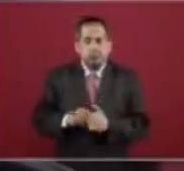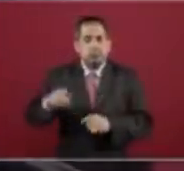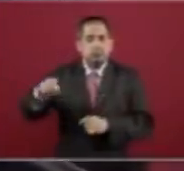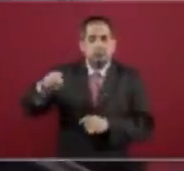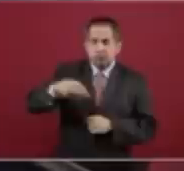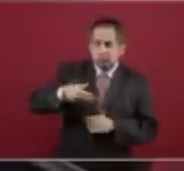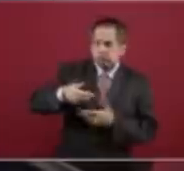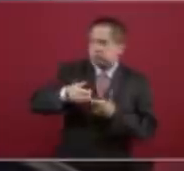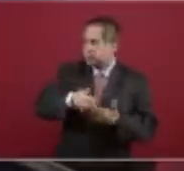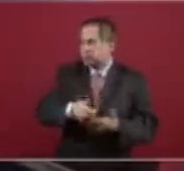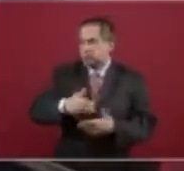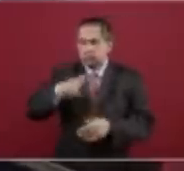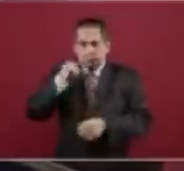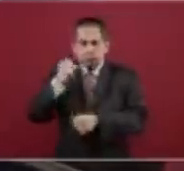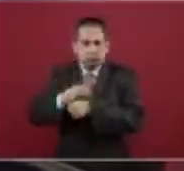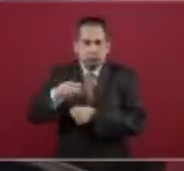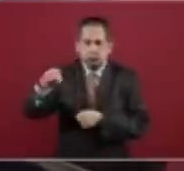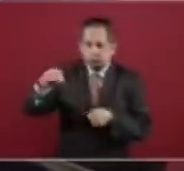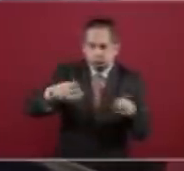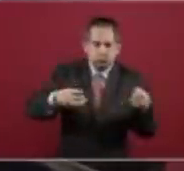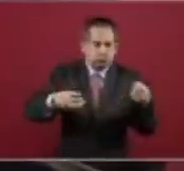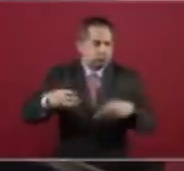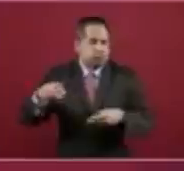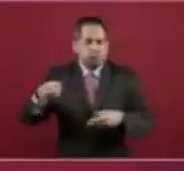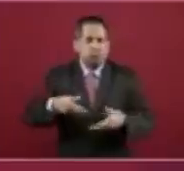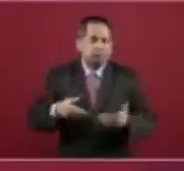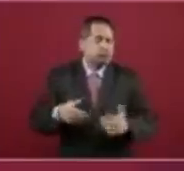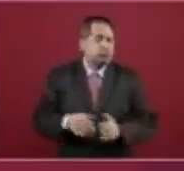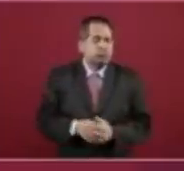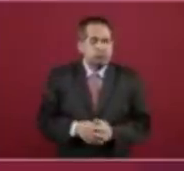aportado de manera voluntaria.